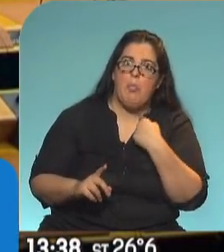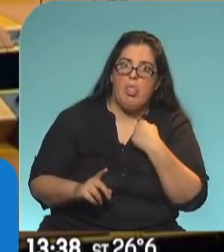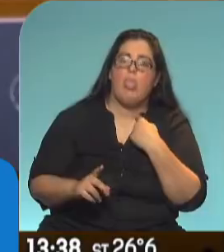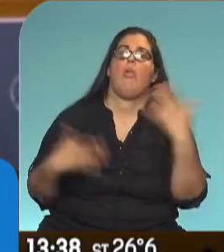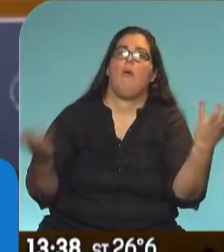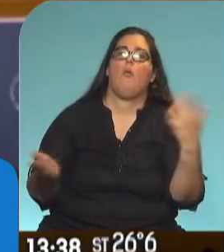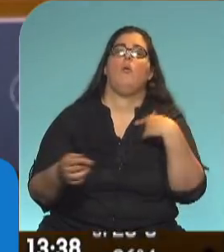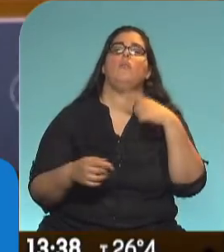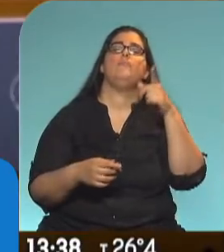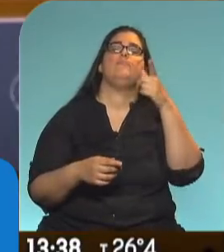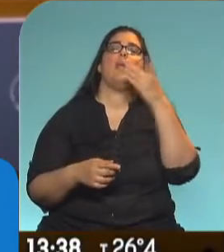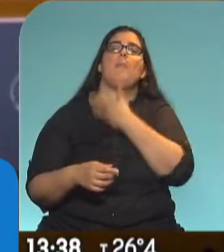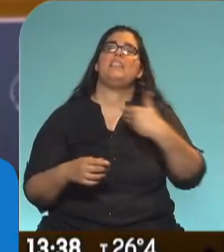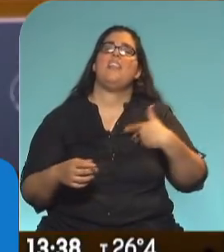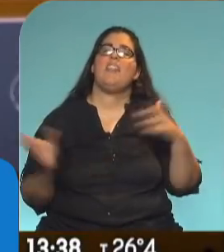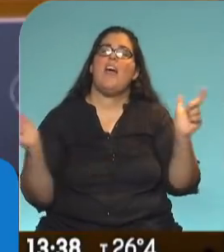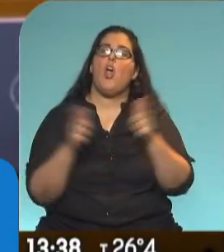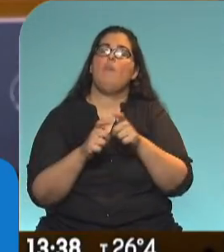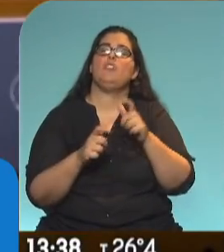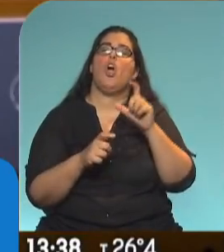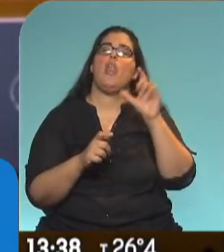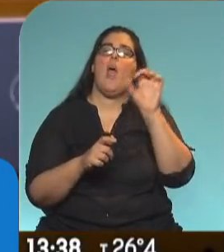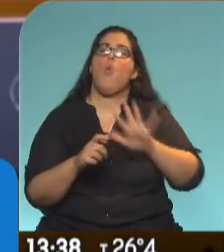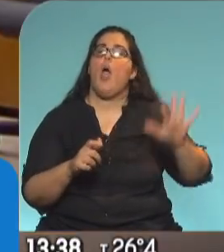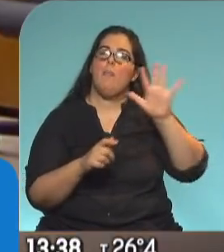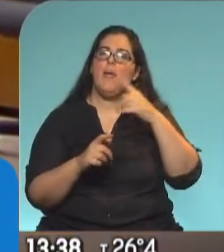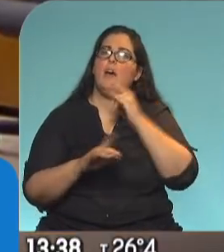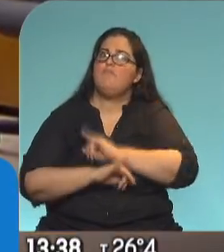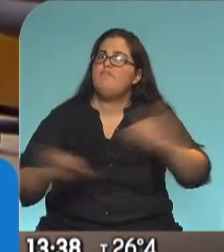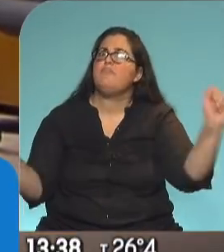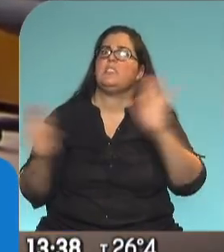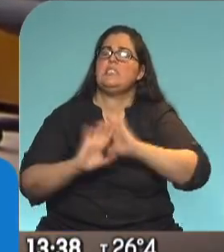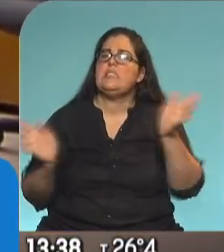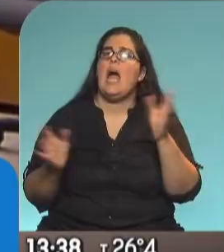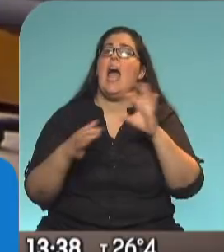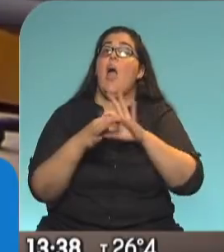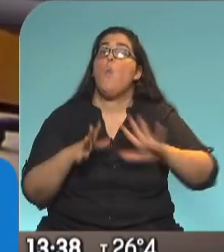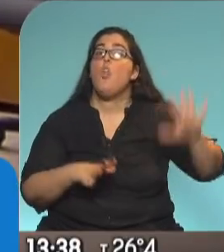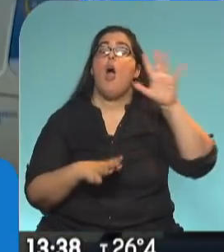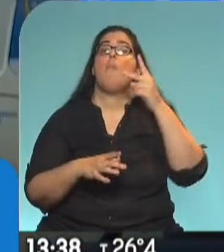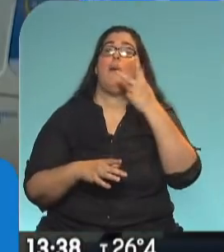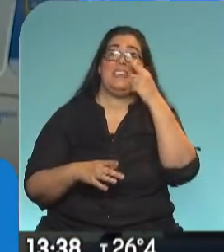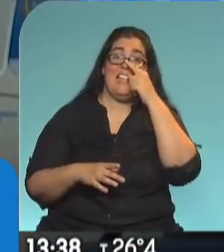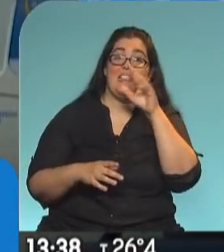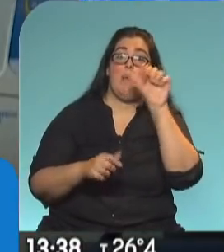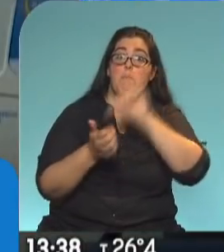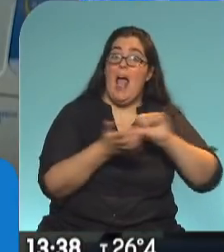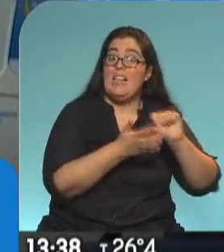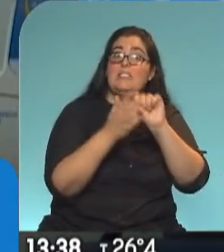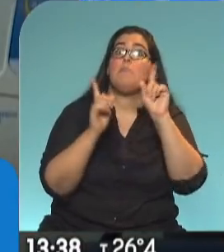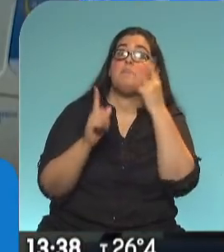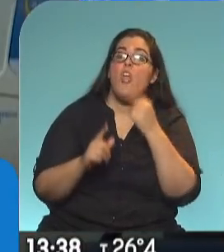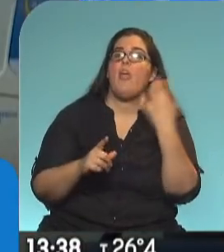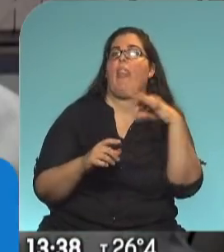Comisión Europea, Ursula von der Leyen, anunció que los 27 países que conforman el bloque comenzarán el mismo día